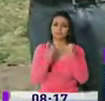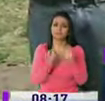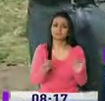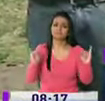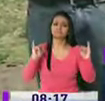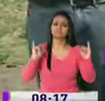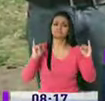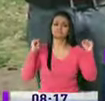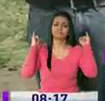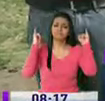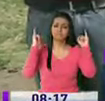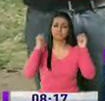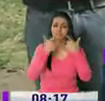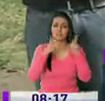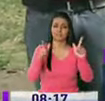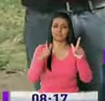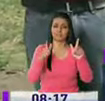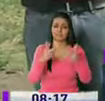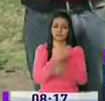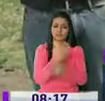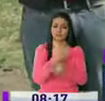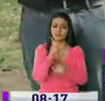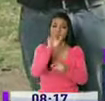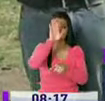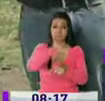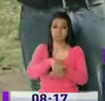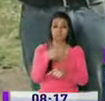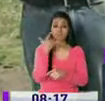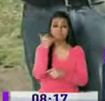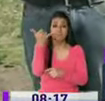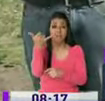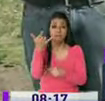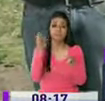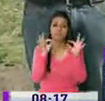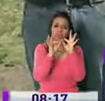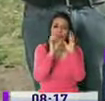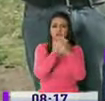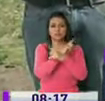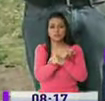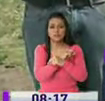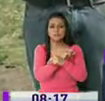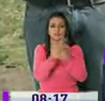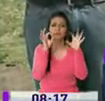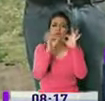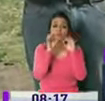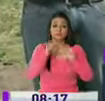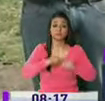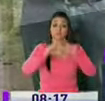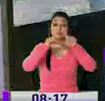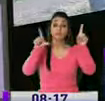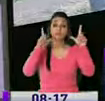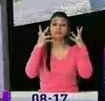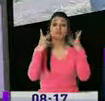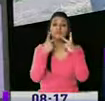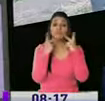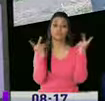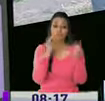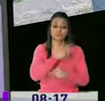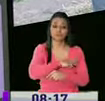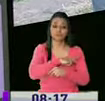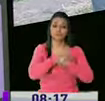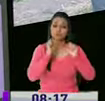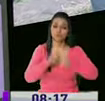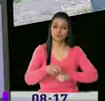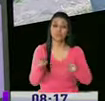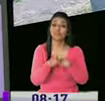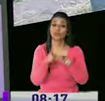esparcimiento. Y como oyeron a la autoridad, ustedes pueden acercarse o comunicarse a través de las redes sociales con la empresa de obras públicas Metropolitana para que también